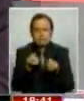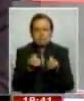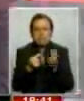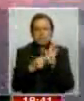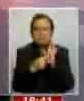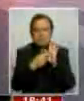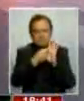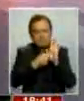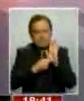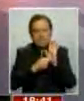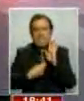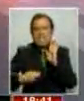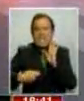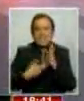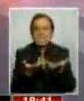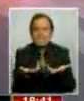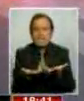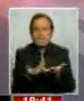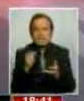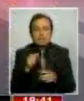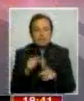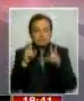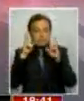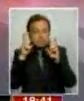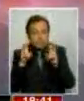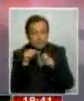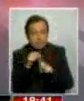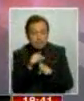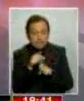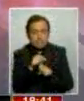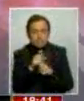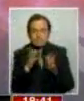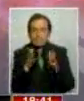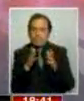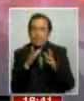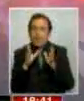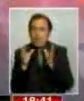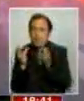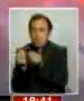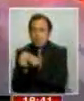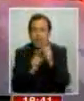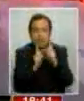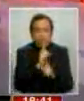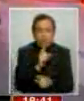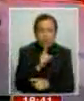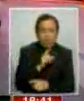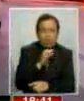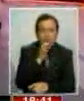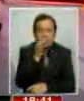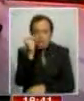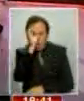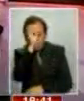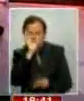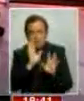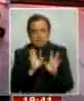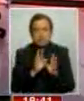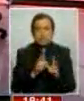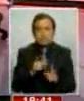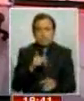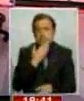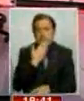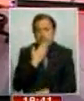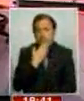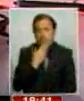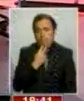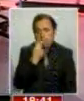recursos. Ahí no está el tema. Ahí no está el tema. Y por suerte estos son una minoría. Porque la gran mayoría, básicamente lo que está haciendo es apoyar